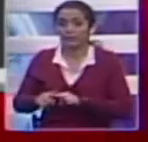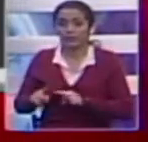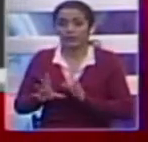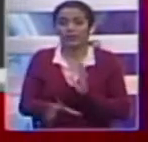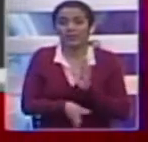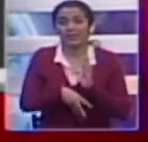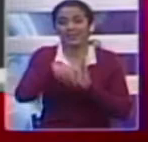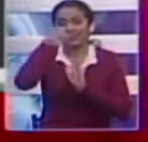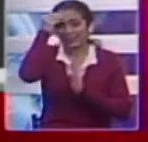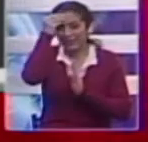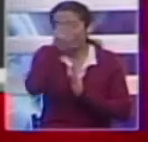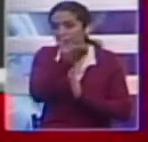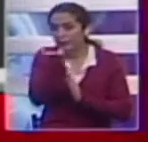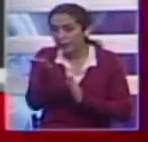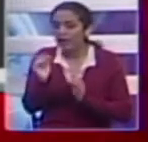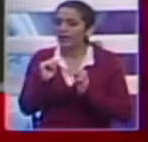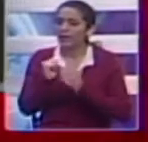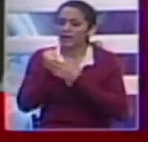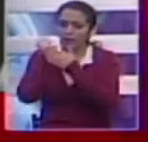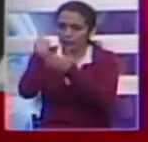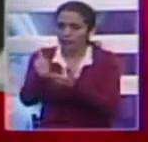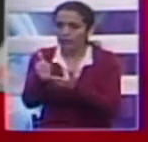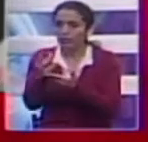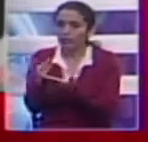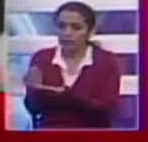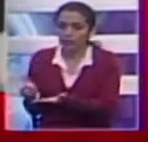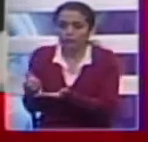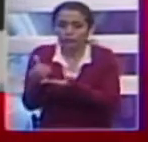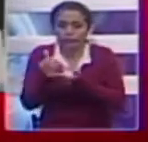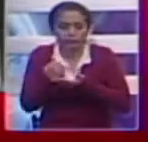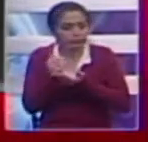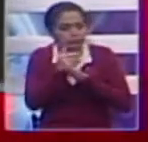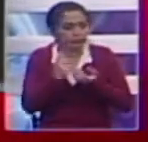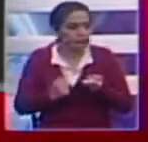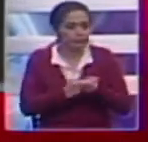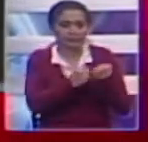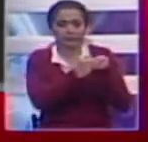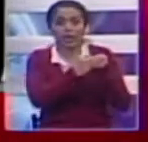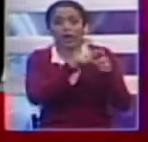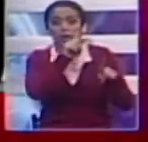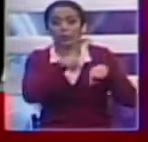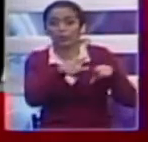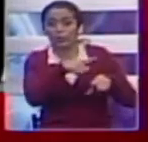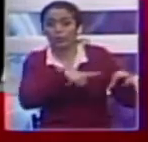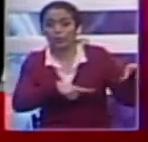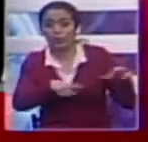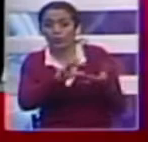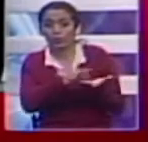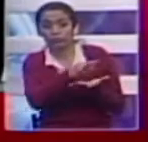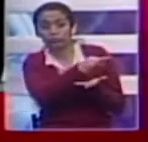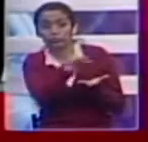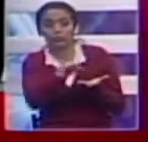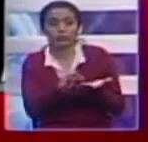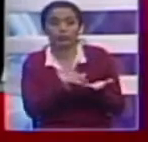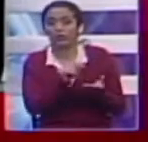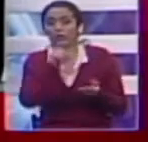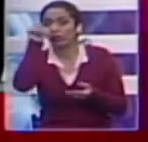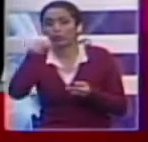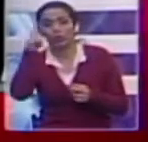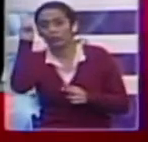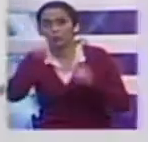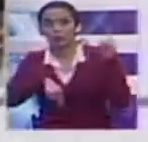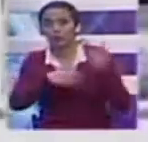a la reconstrucción, porque hay muchos sitios, comunas que no son conocidas, pero que necesitan todavía de la